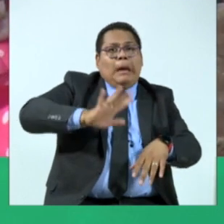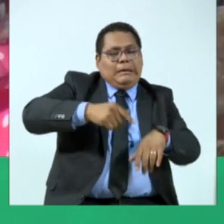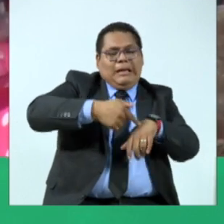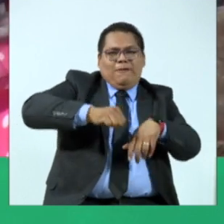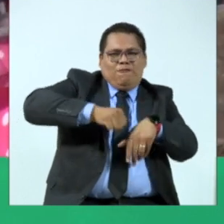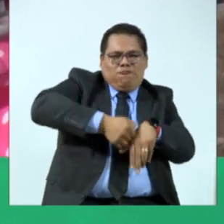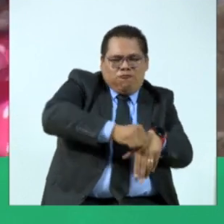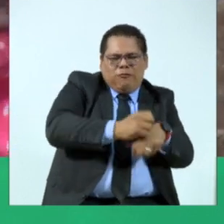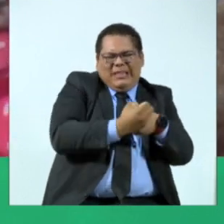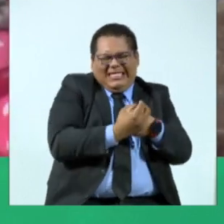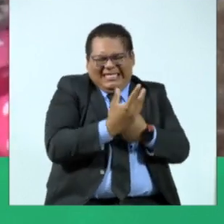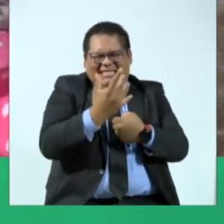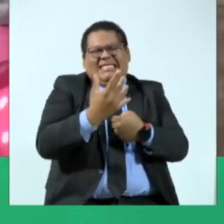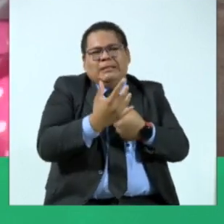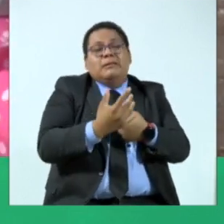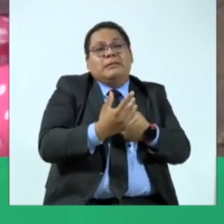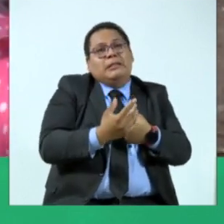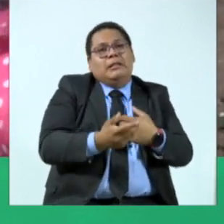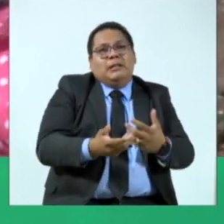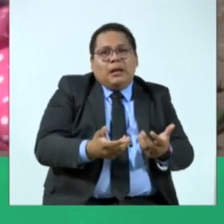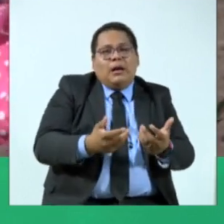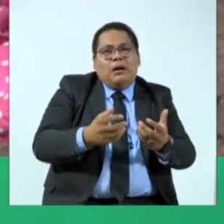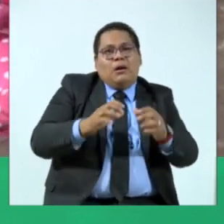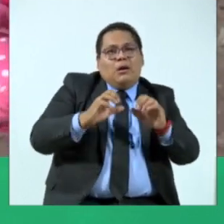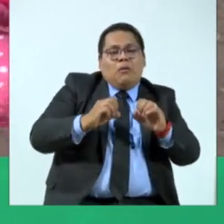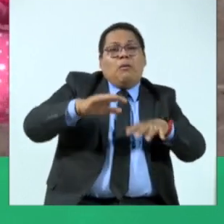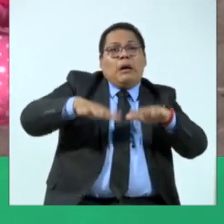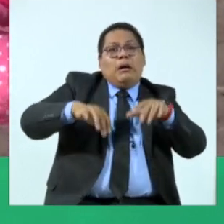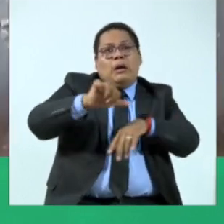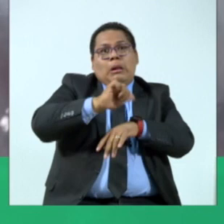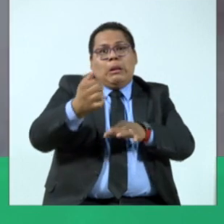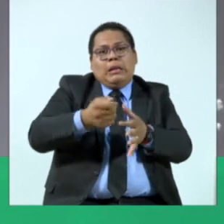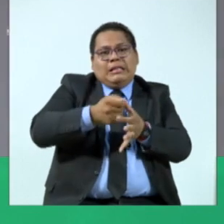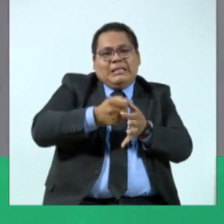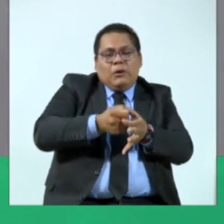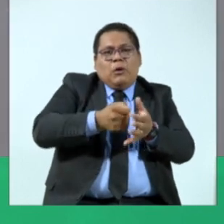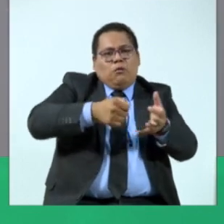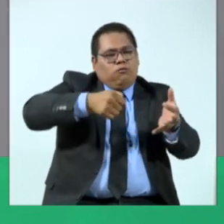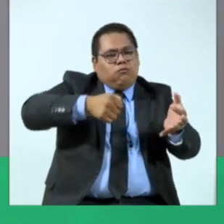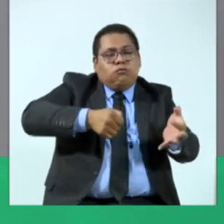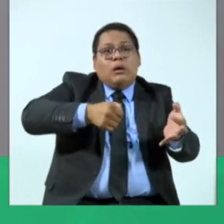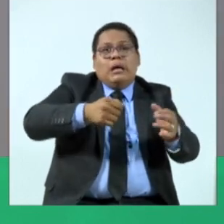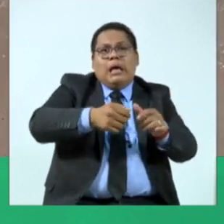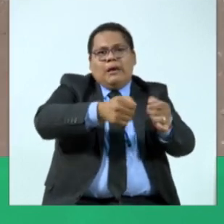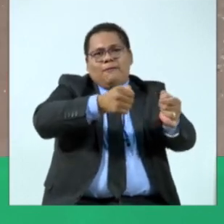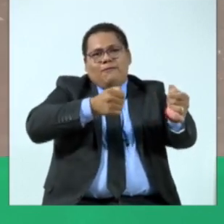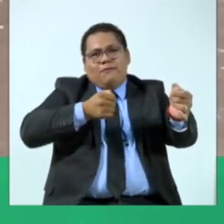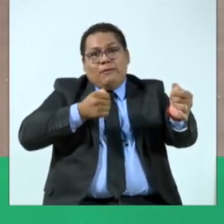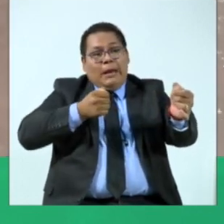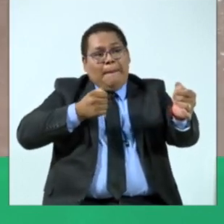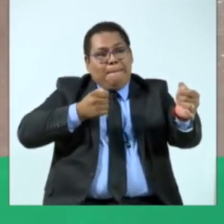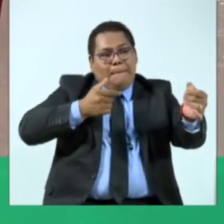grado cuando son eh agregadas con algunos otros tipos de de materiales como las ligas estas pueden ser